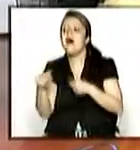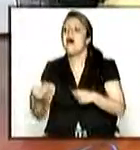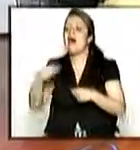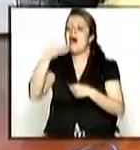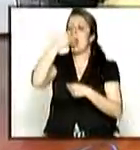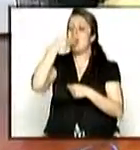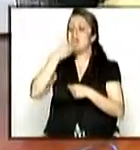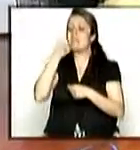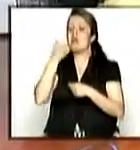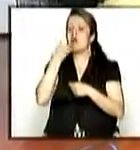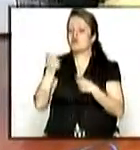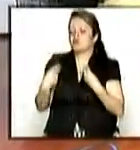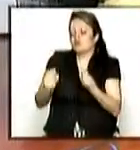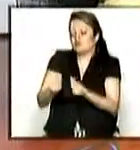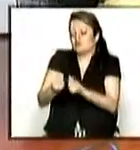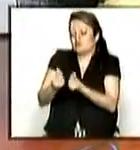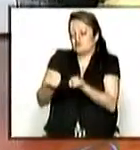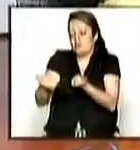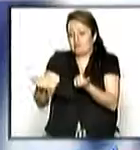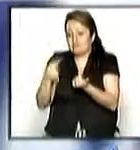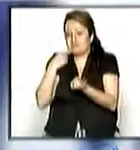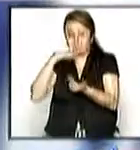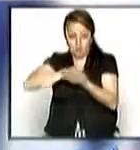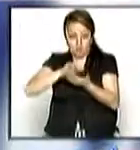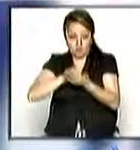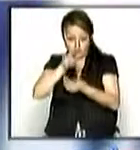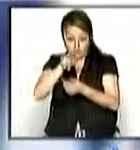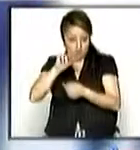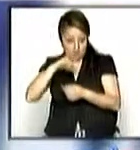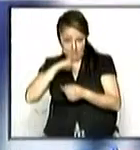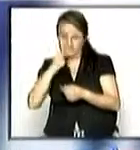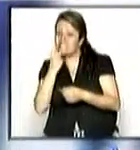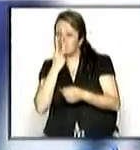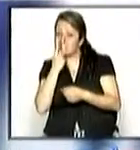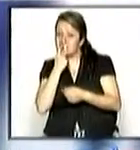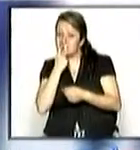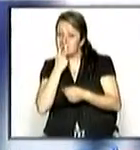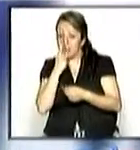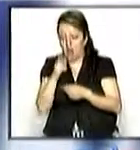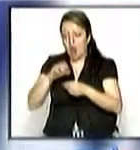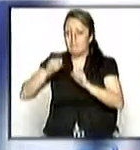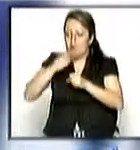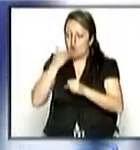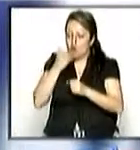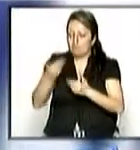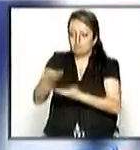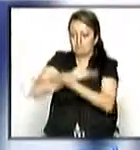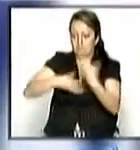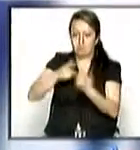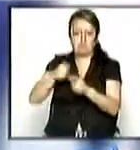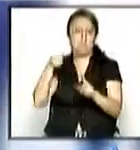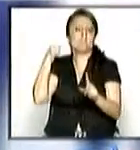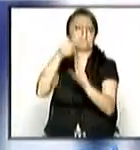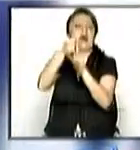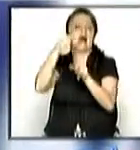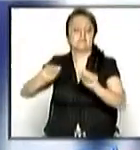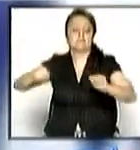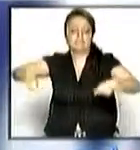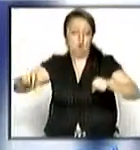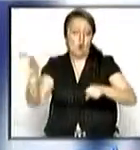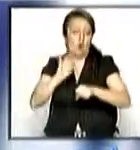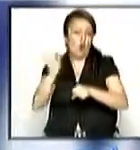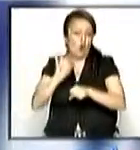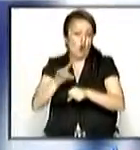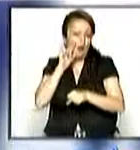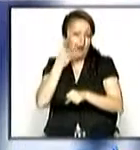hombre, si no tenemos dientes, tenemos que tener una prótesis. Es como que tiene un accidente de tránsito y pierde su pierna,